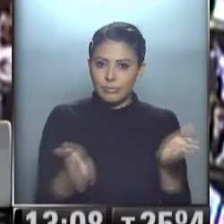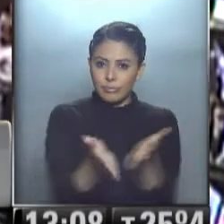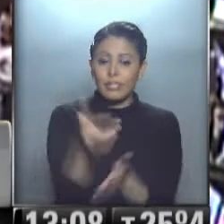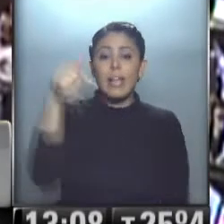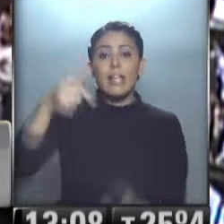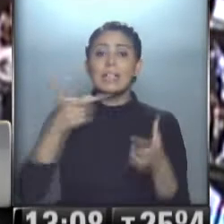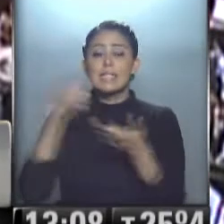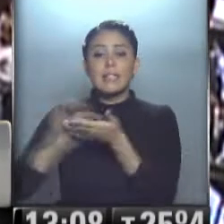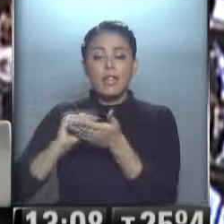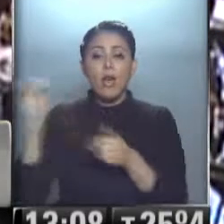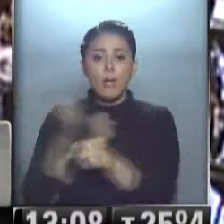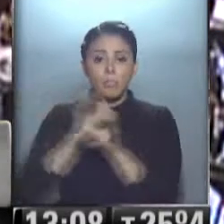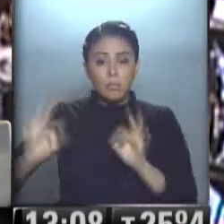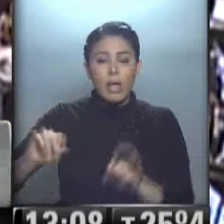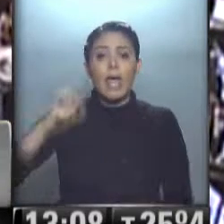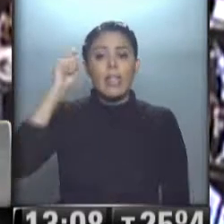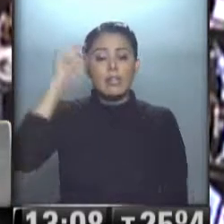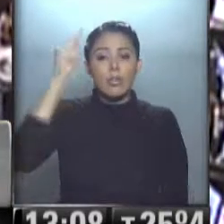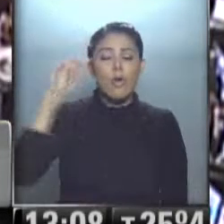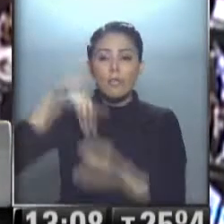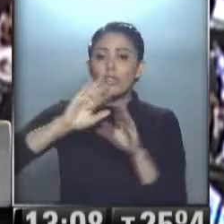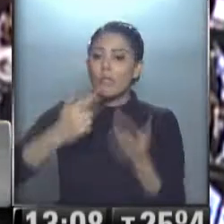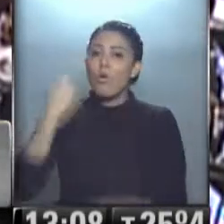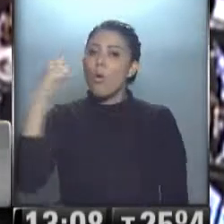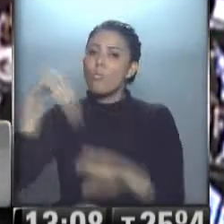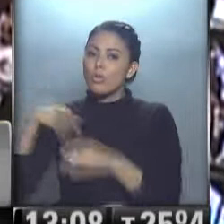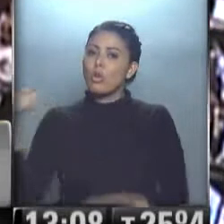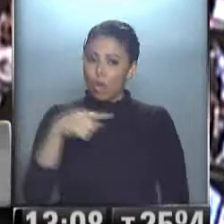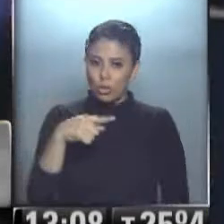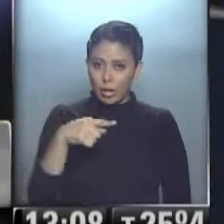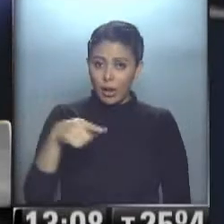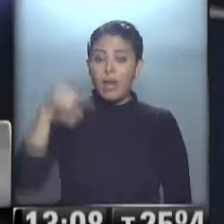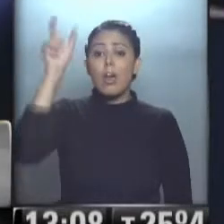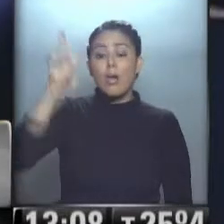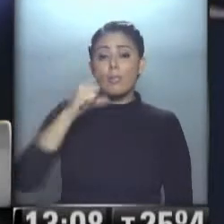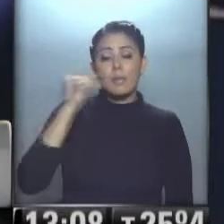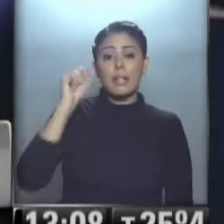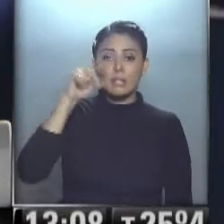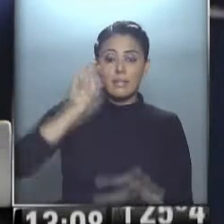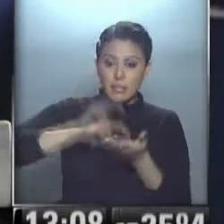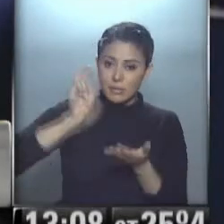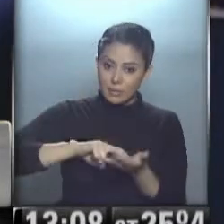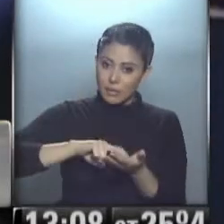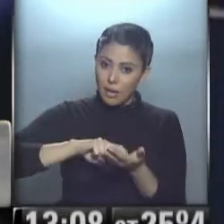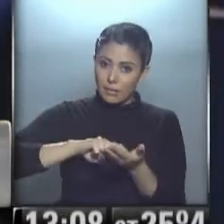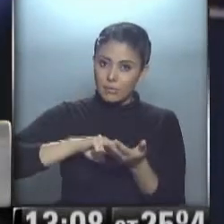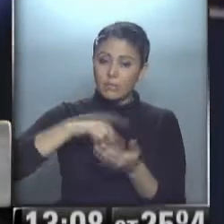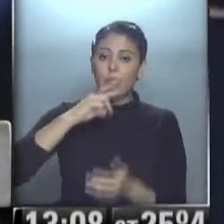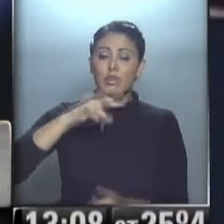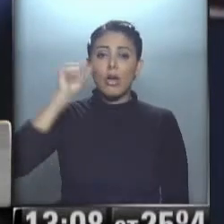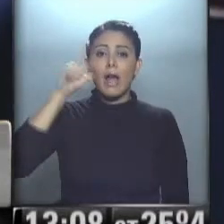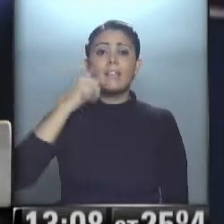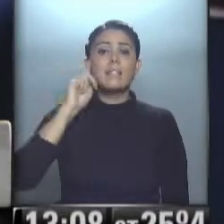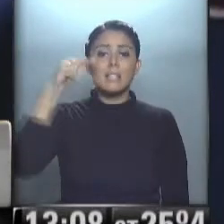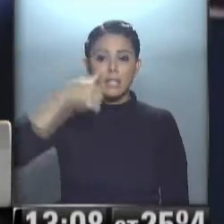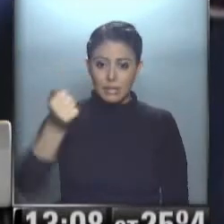esta cámara alta con 39 votos a favor y 1 en contra en el senador salteño del partido renovador juan pérez alsina contando con